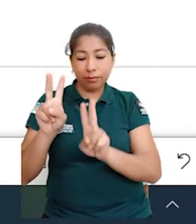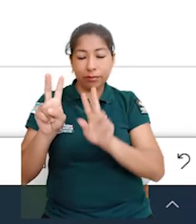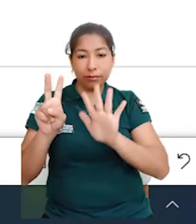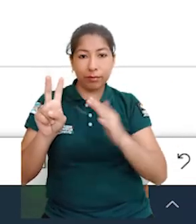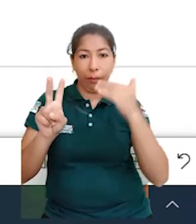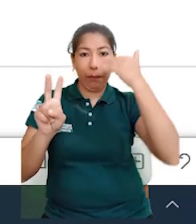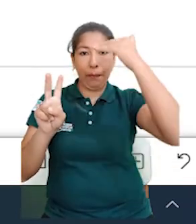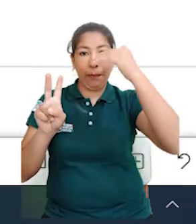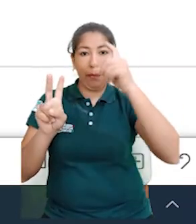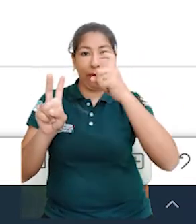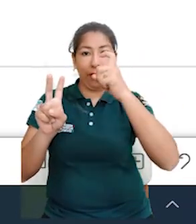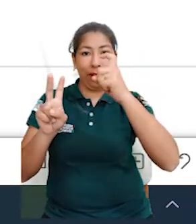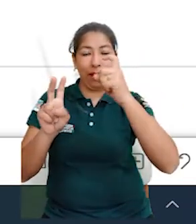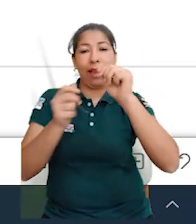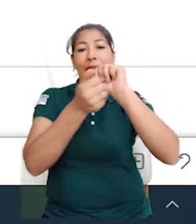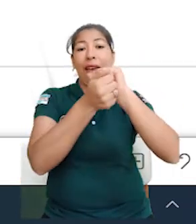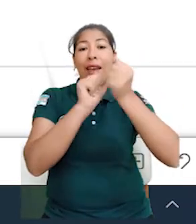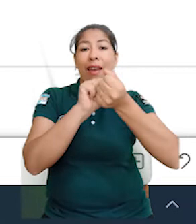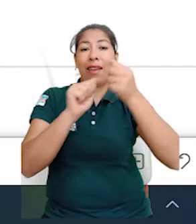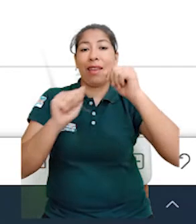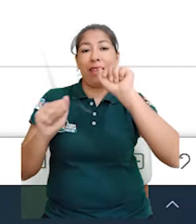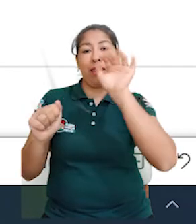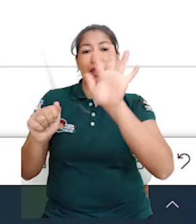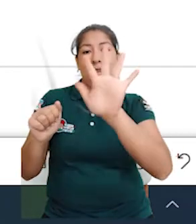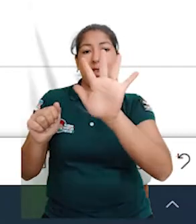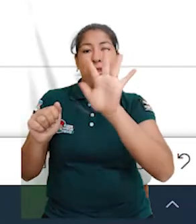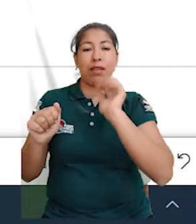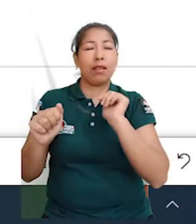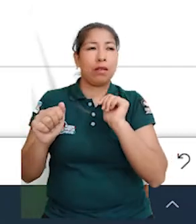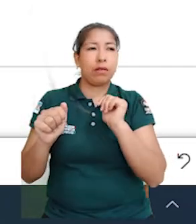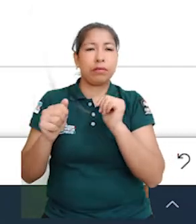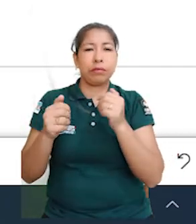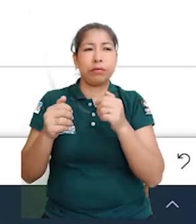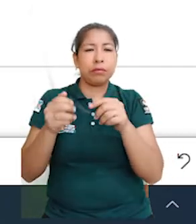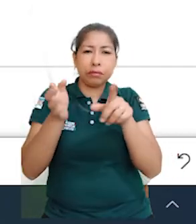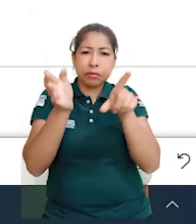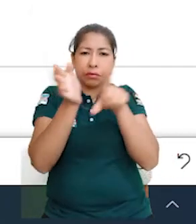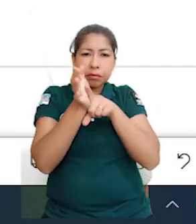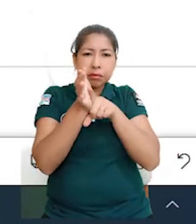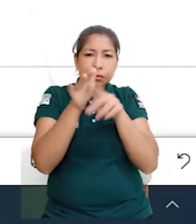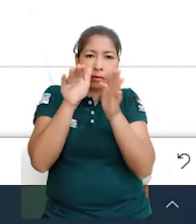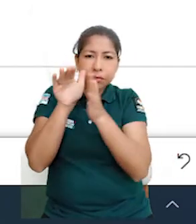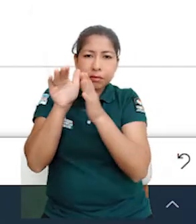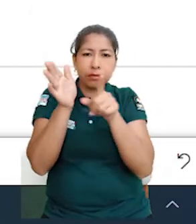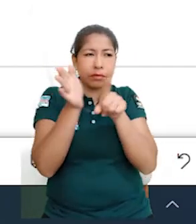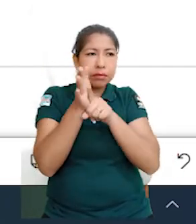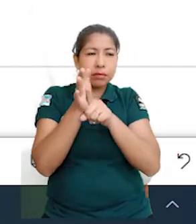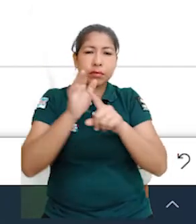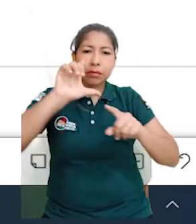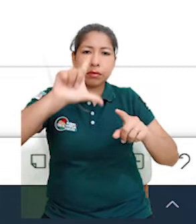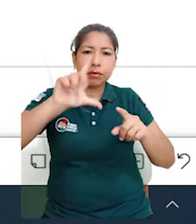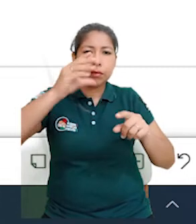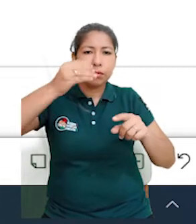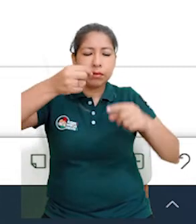5, menos logaritmo, estamos copiando, en base 25, entre paréntesis anotamos